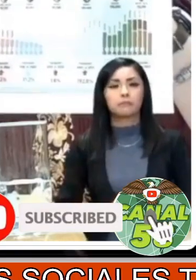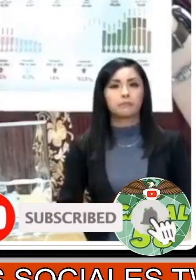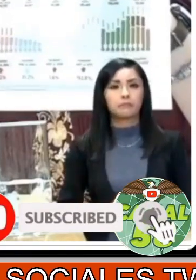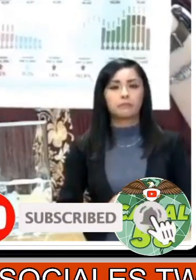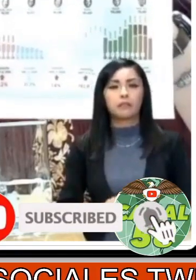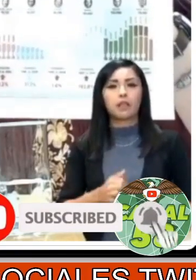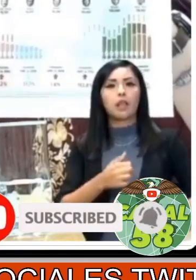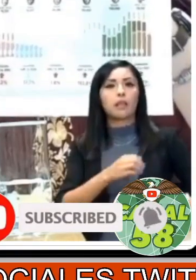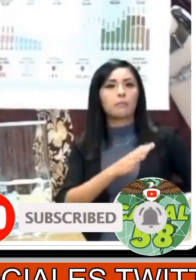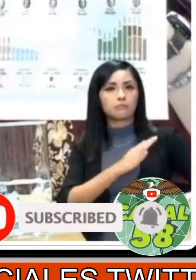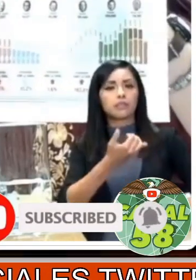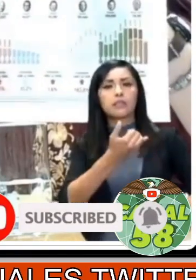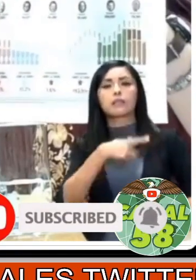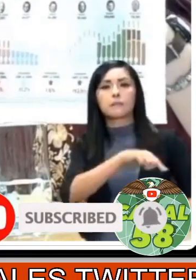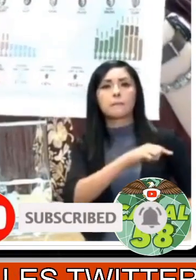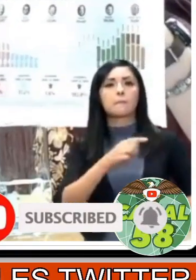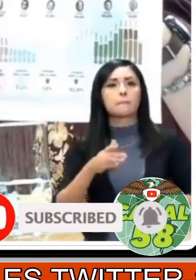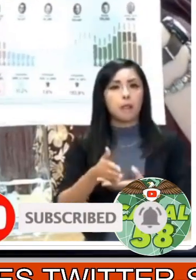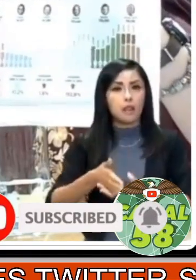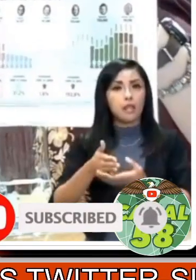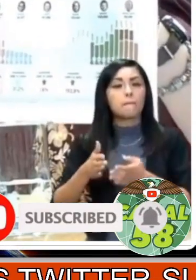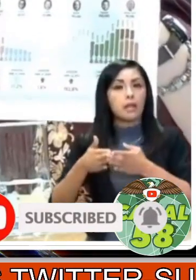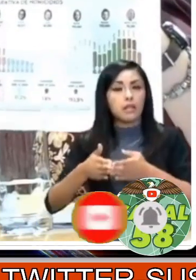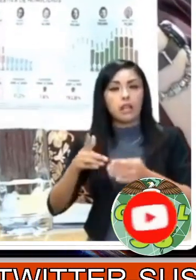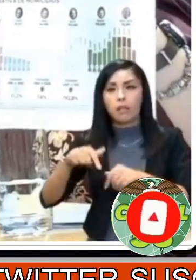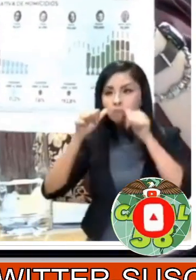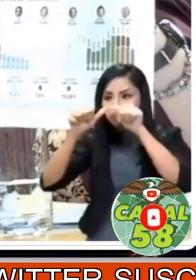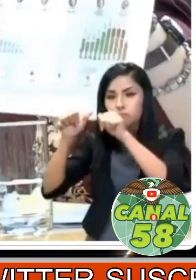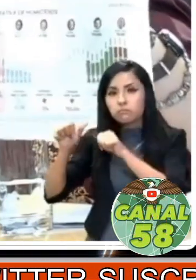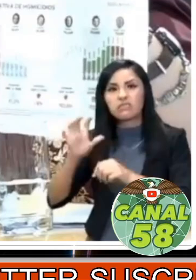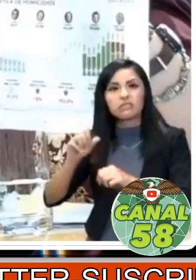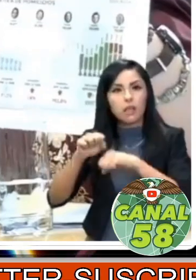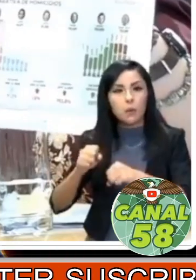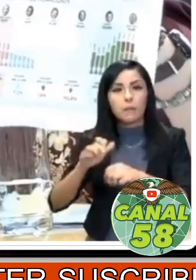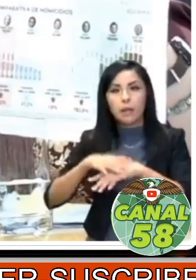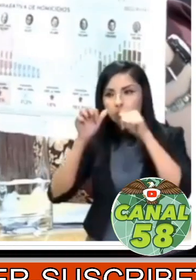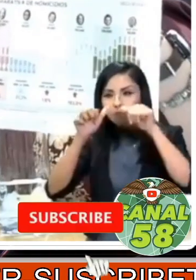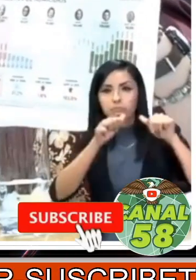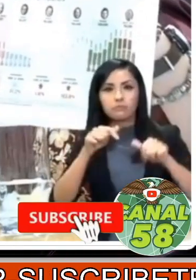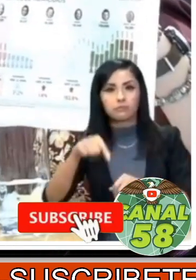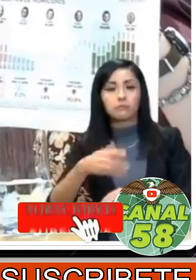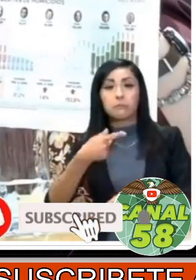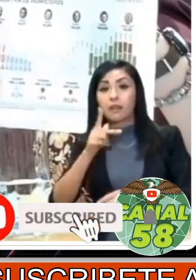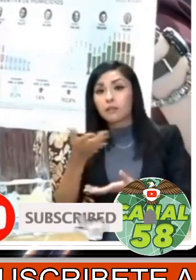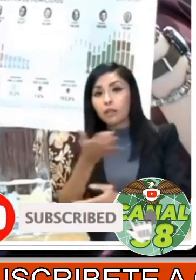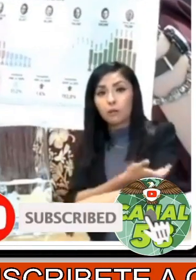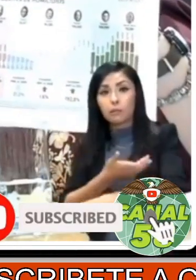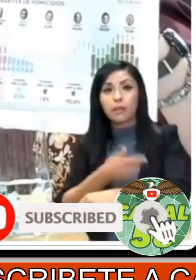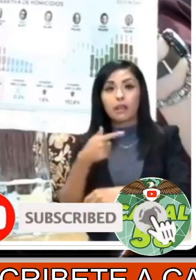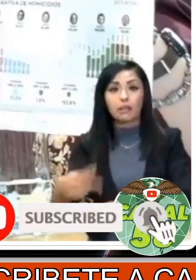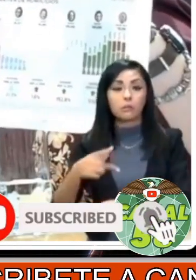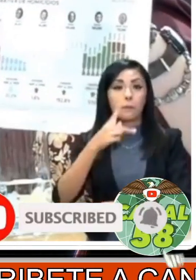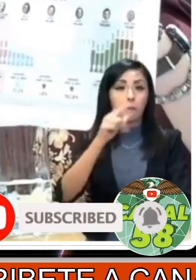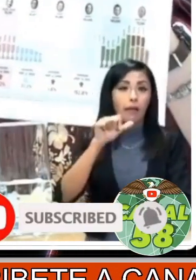Ejército y Marina, se encuentran aquí en Guanajuato atendiendo tareas de seguridad. Porque por un lado, nuestros compañeros y compañeras de Acción